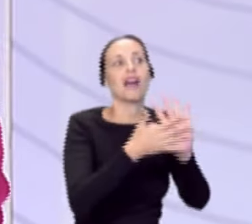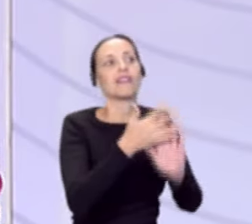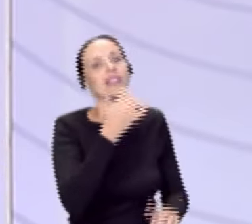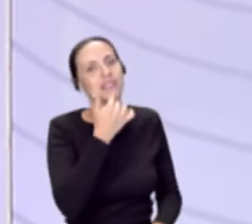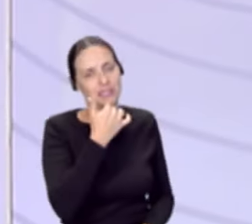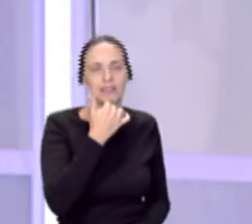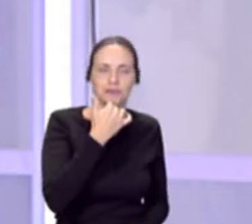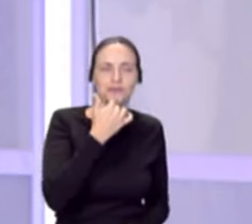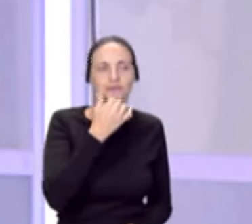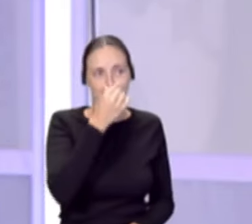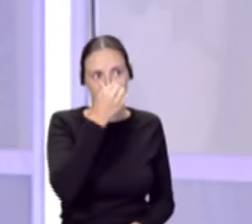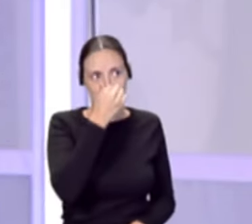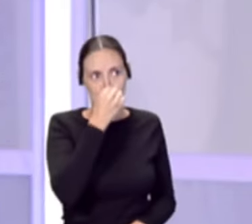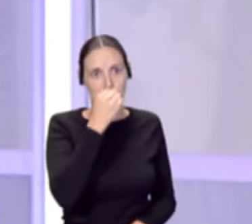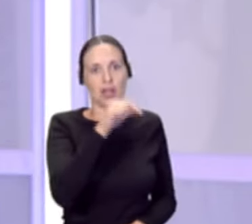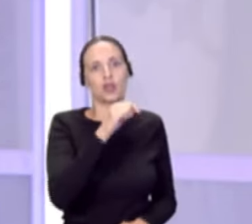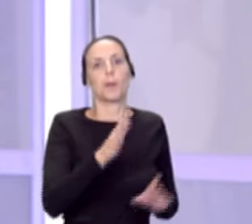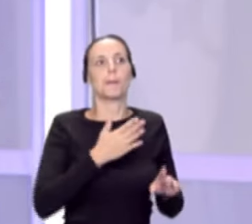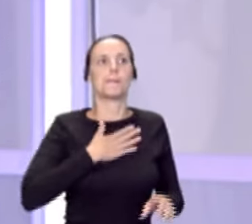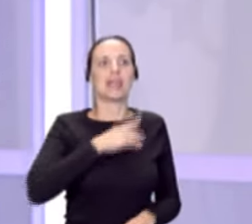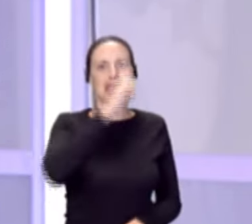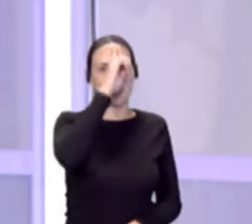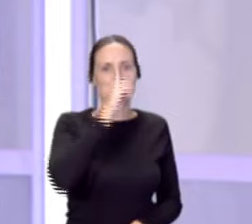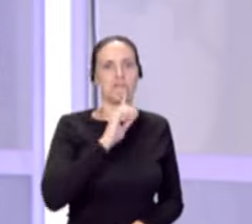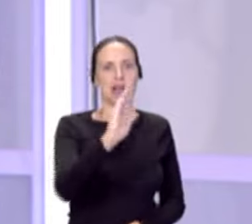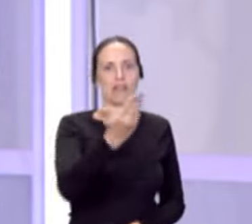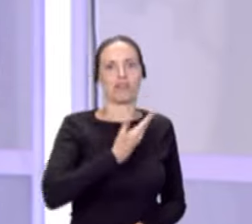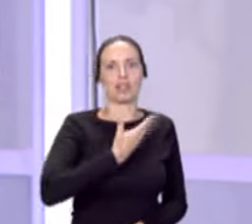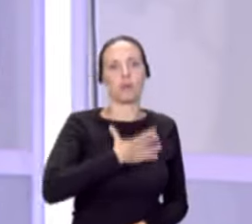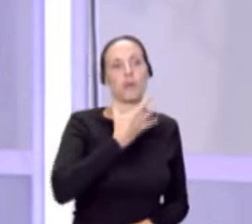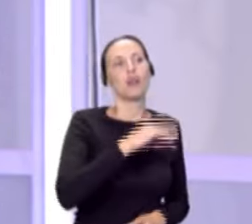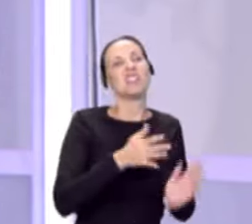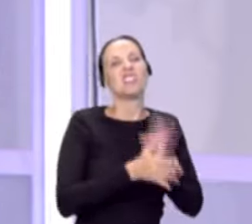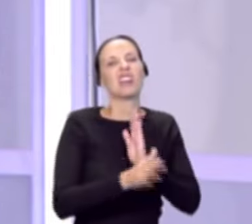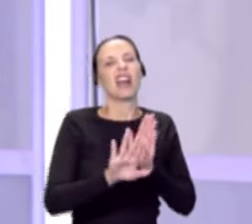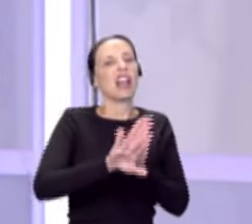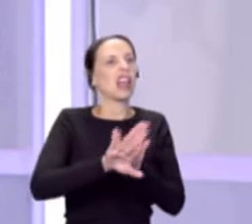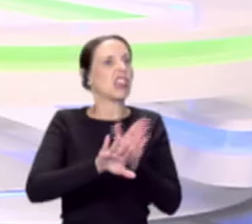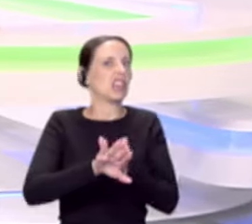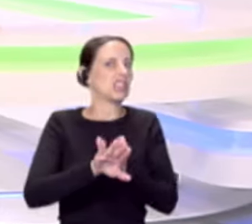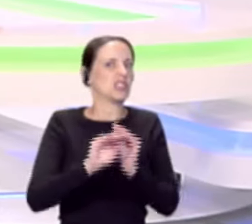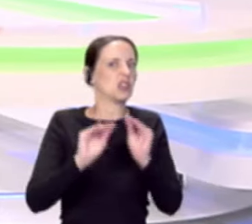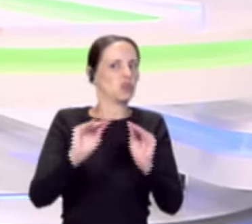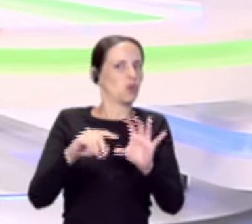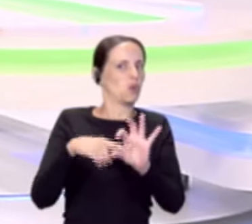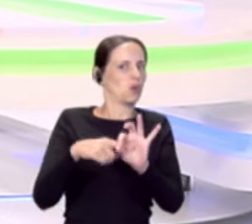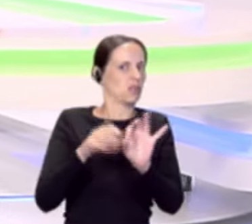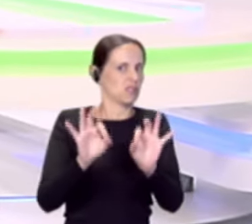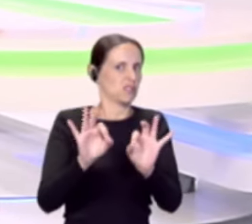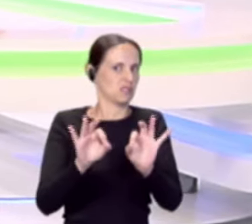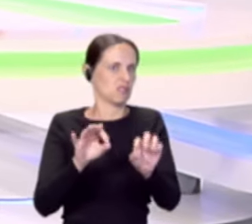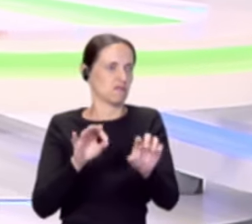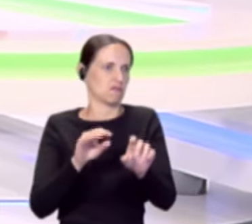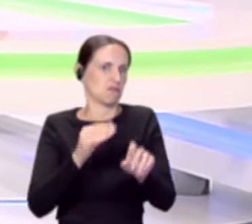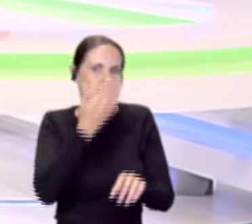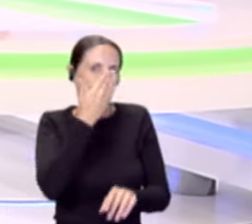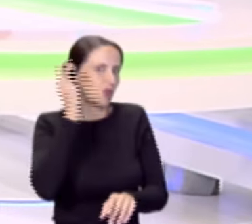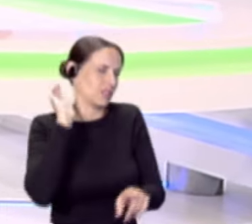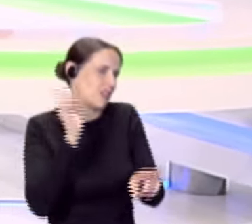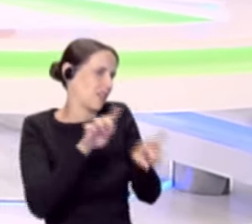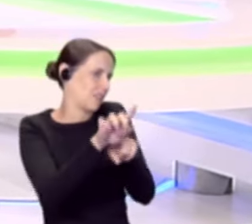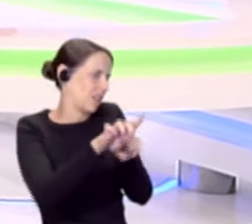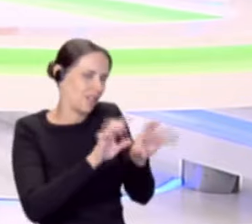afectar, llamémosla a la imagen, y en este caso no tanto a la derecha que básicamente tiene su nicho y va a criticar la hipocresía,